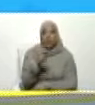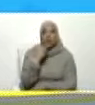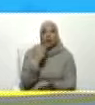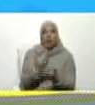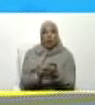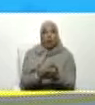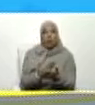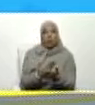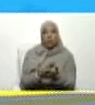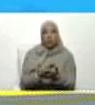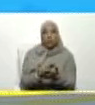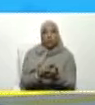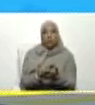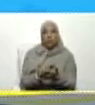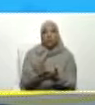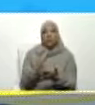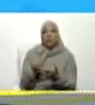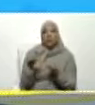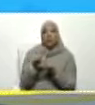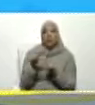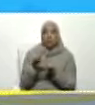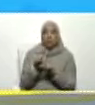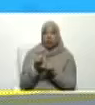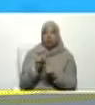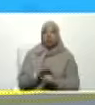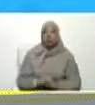agradezco las palabras